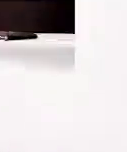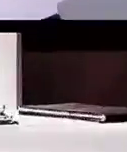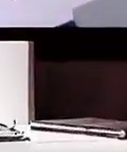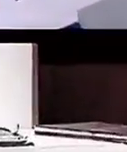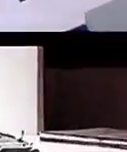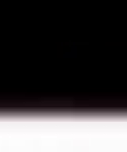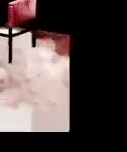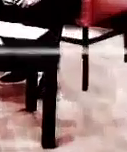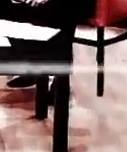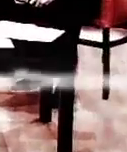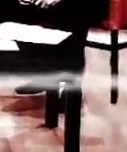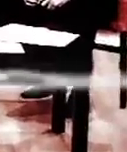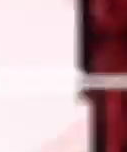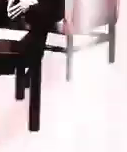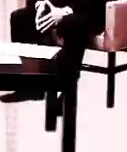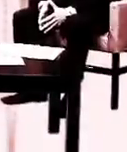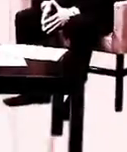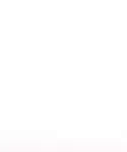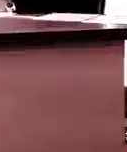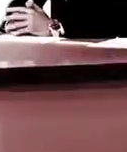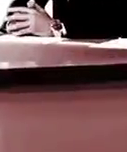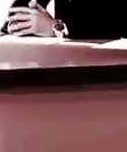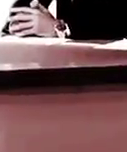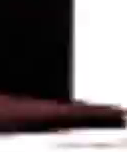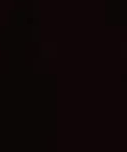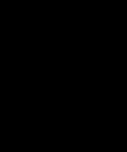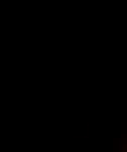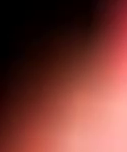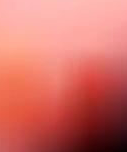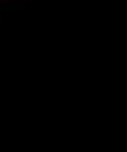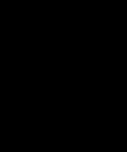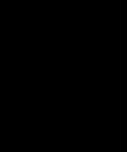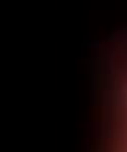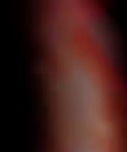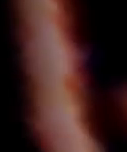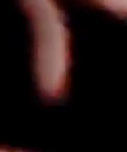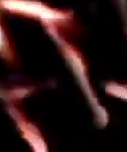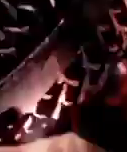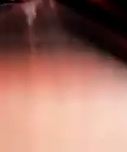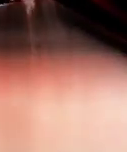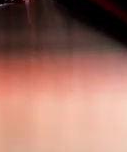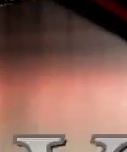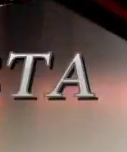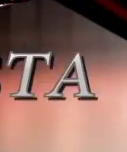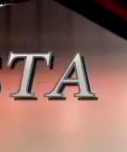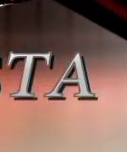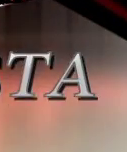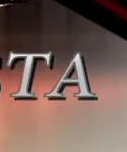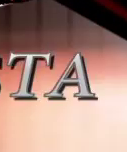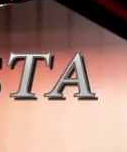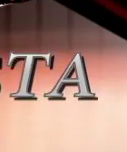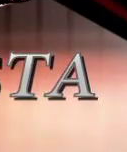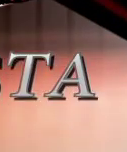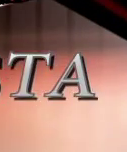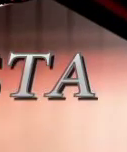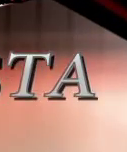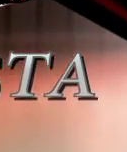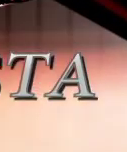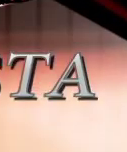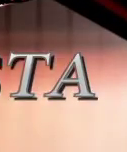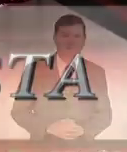da mucho gusto que esté aquí en el Estudio de México al día. Esta mañana damos la bienvenida al Estudio de México al día.